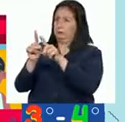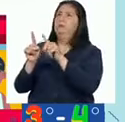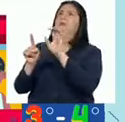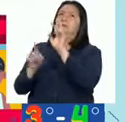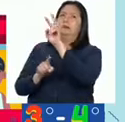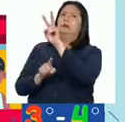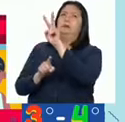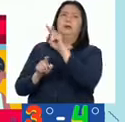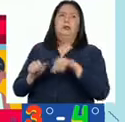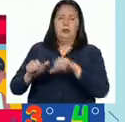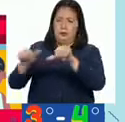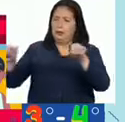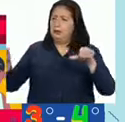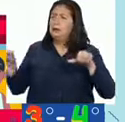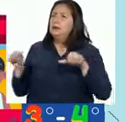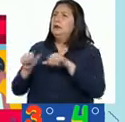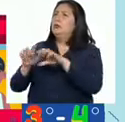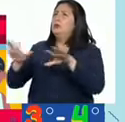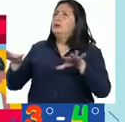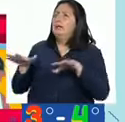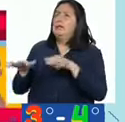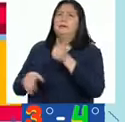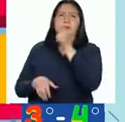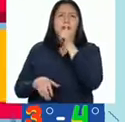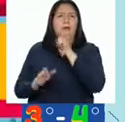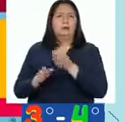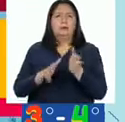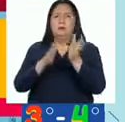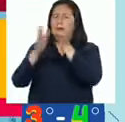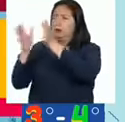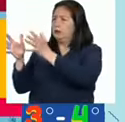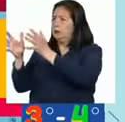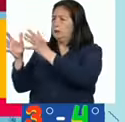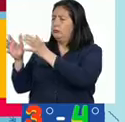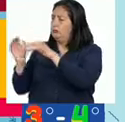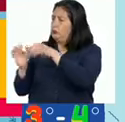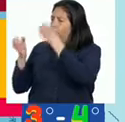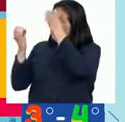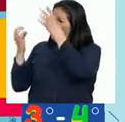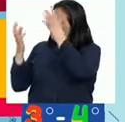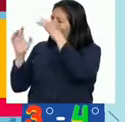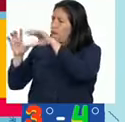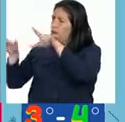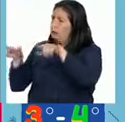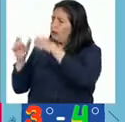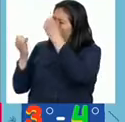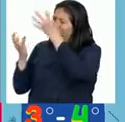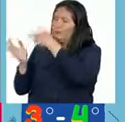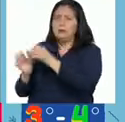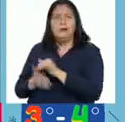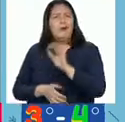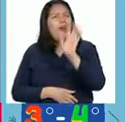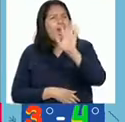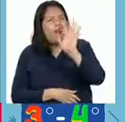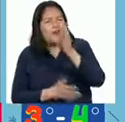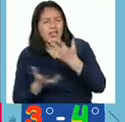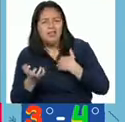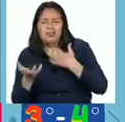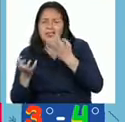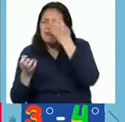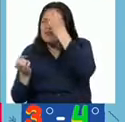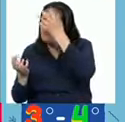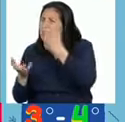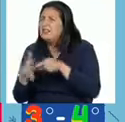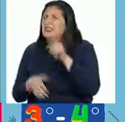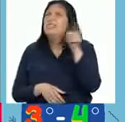dice «Espacio privado». A su derecha, Pablo encuentra un centro de información. ¡Hola! Quisiera